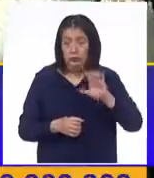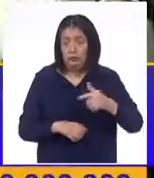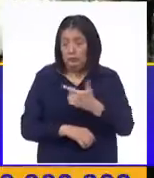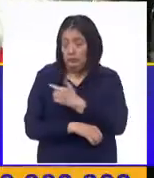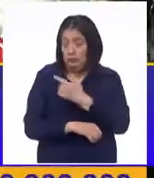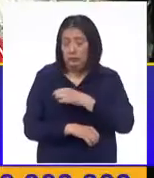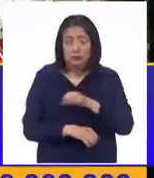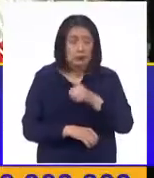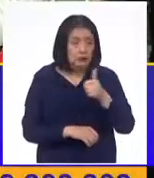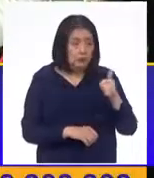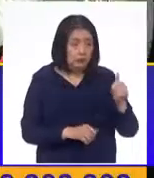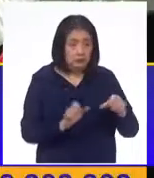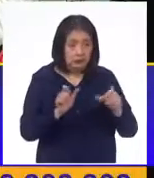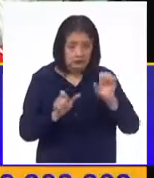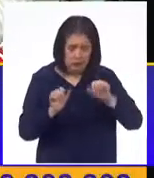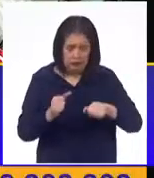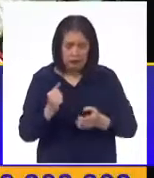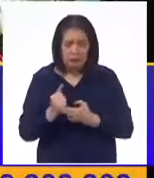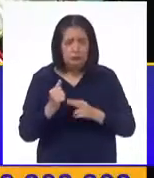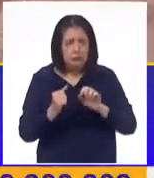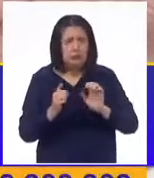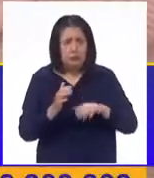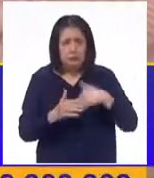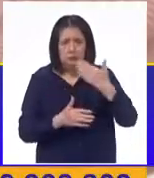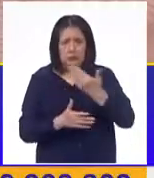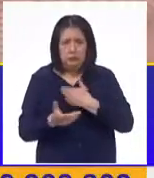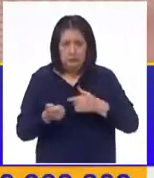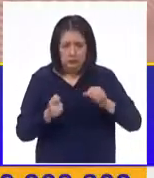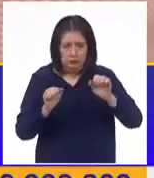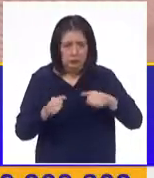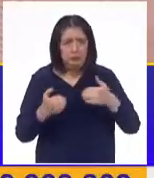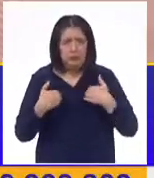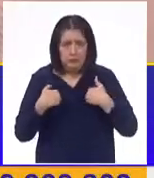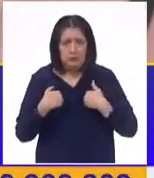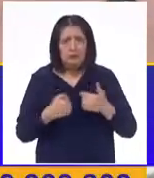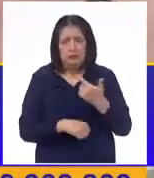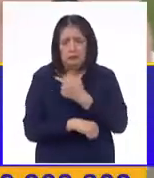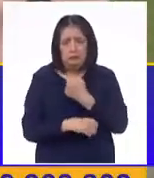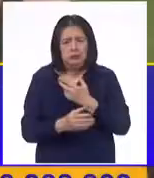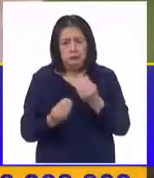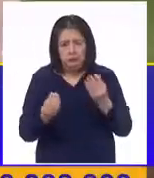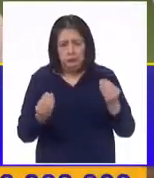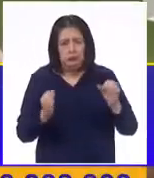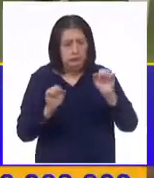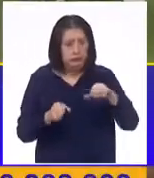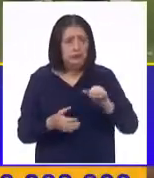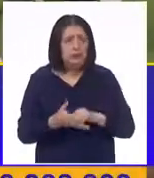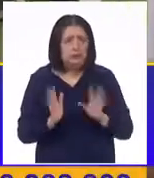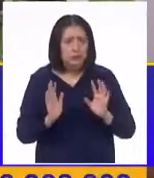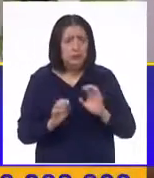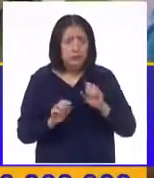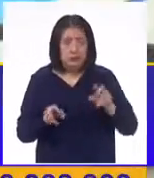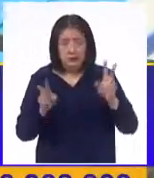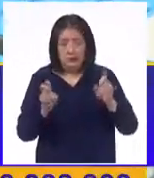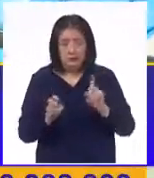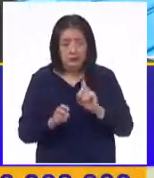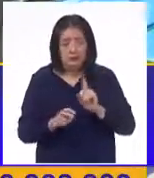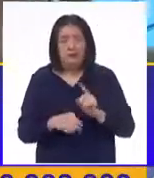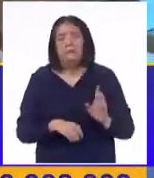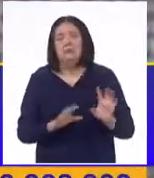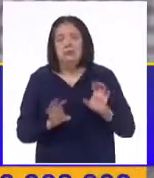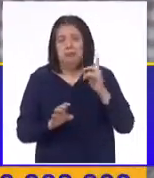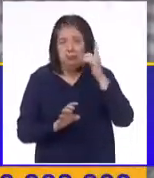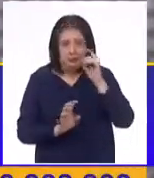el resto de la población está garantizada y que el próximo gobierno tendrá vacunas de sobra. Por ello pidió que este tema no se